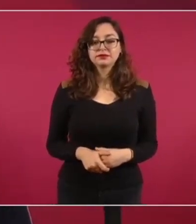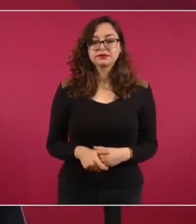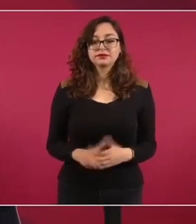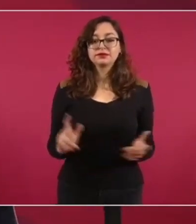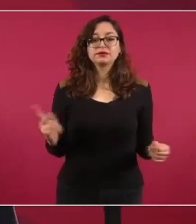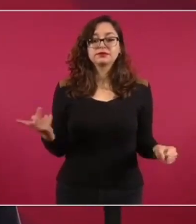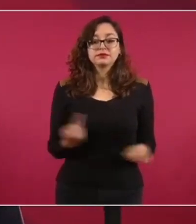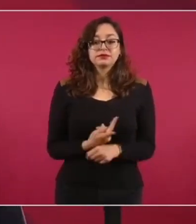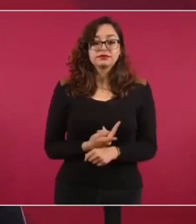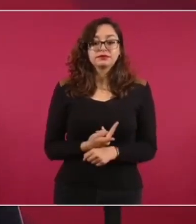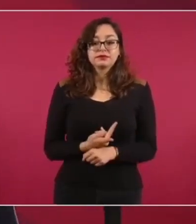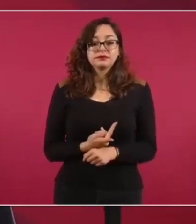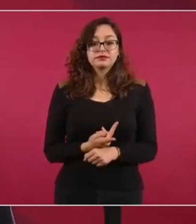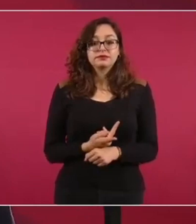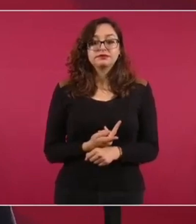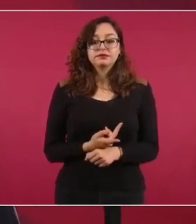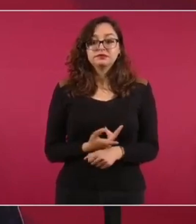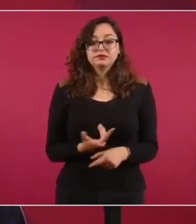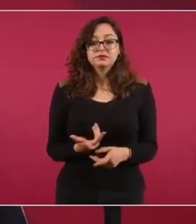hacían